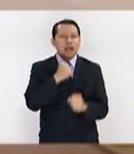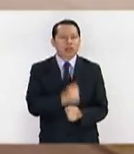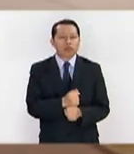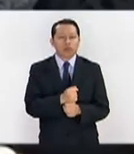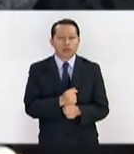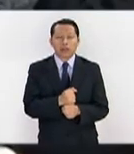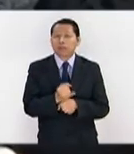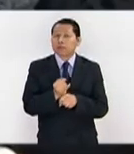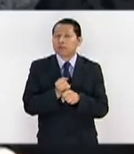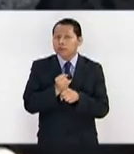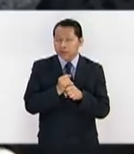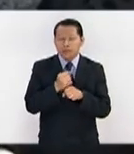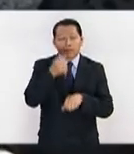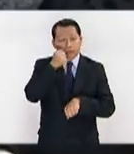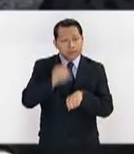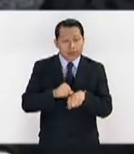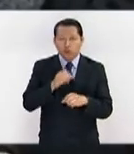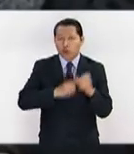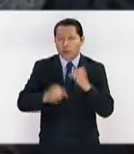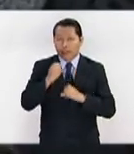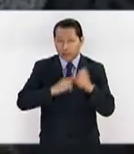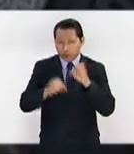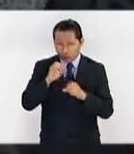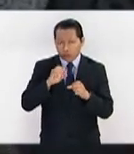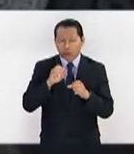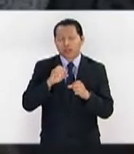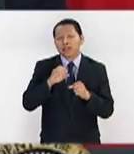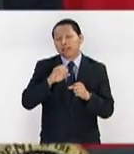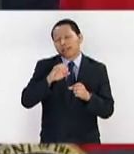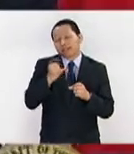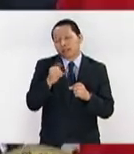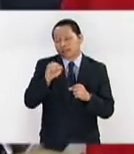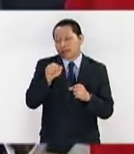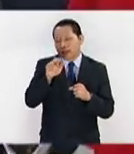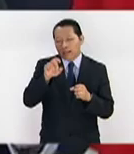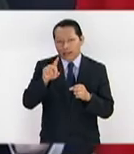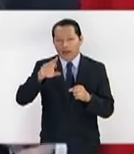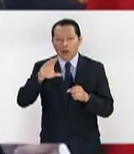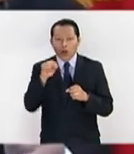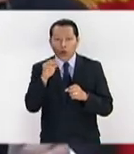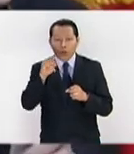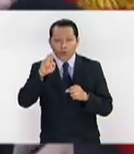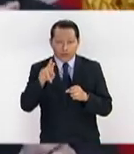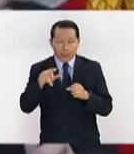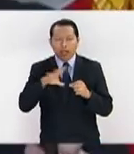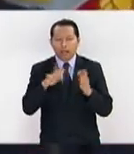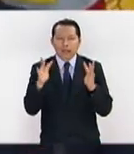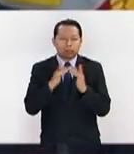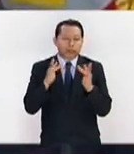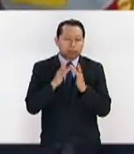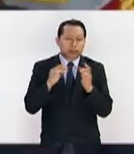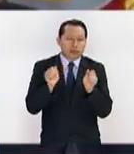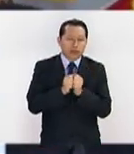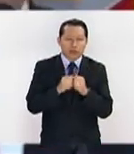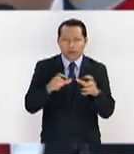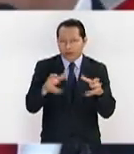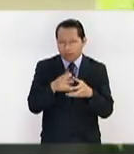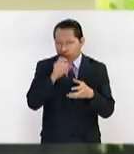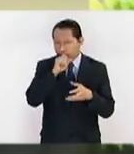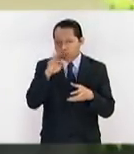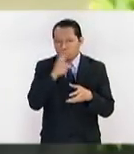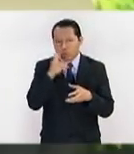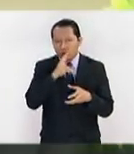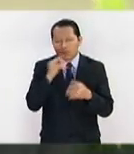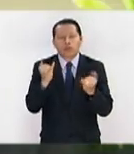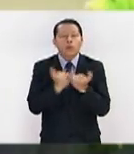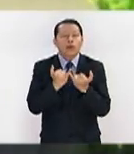investigación, el secretario de Comercio Wilbur Ross y Jared Kushner, yerno del presidente Trump, mantienen lazos económicos con el entorno del Kremlin